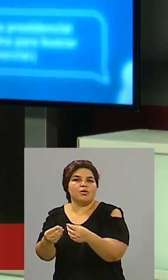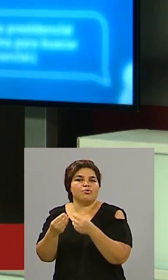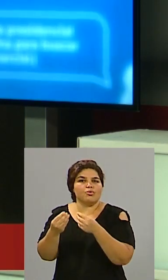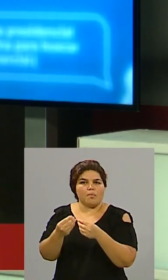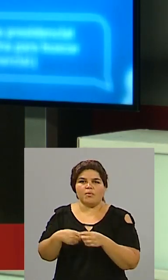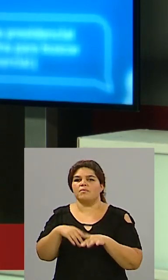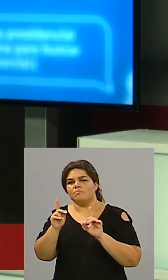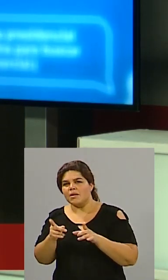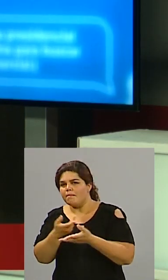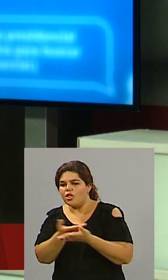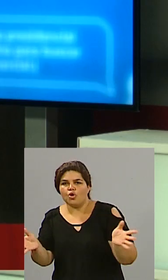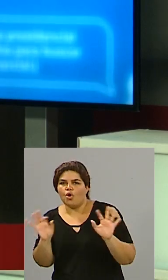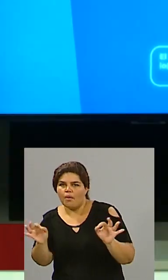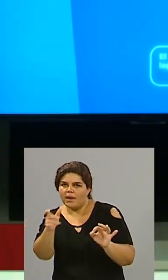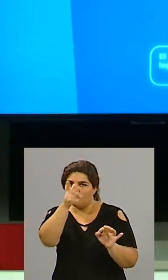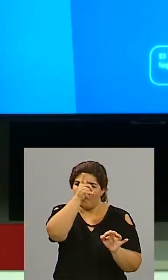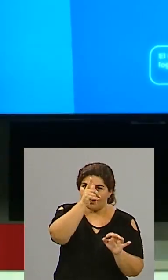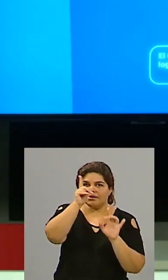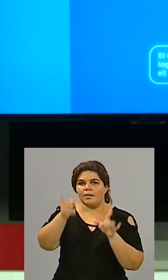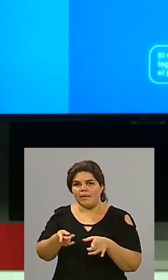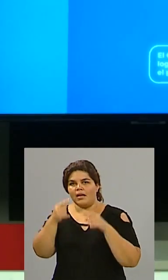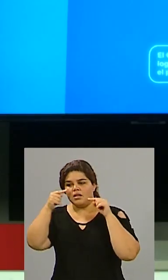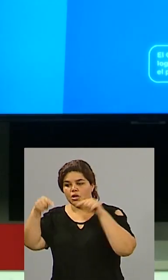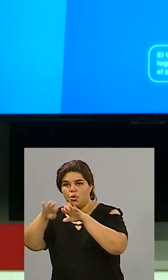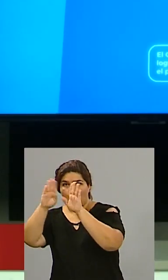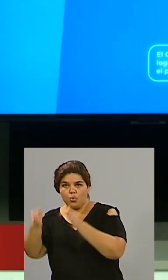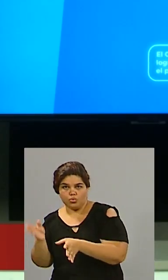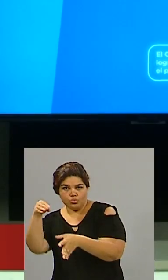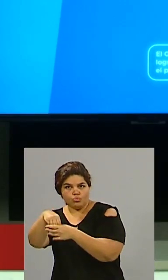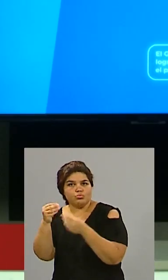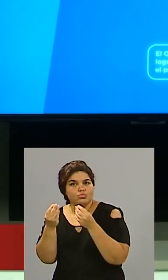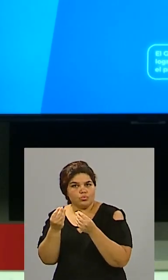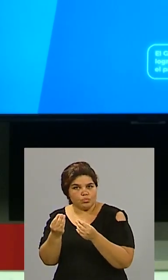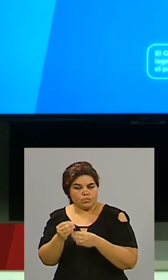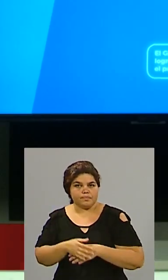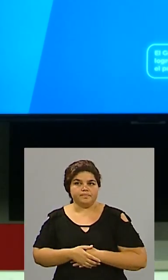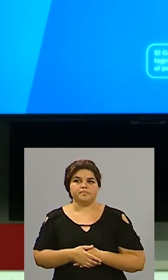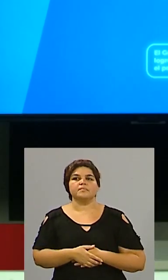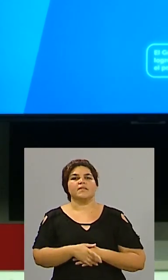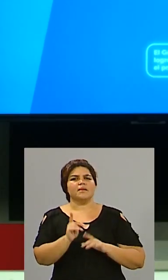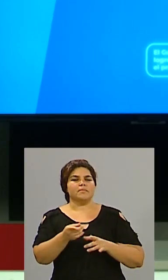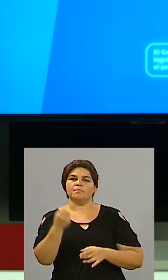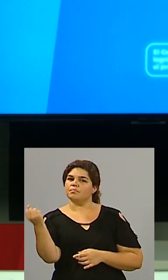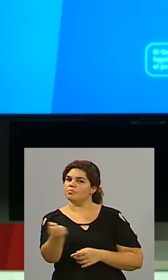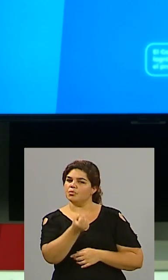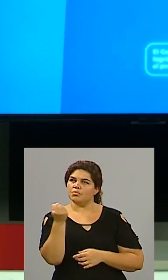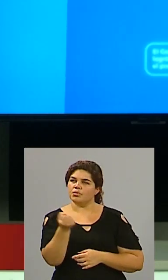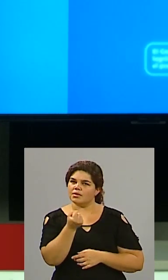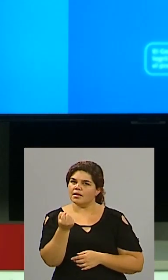del instituto, digo. Bueno, ahí ha cambiado el paradigma, esto es importante siempre que tratamos estos